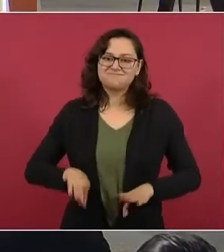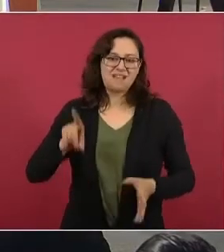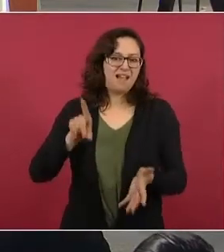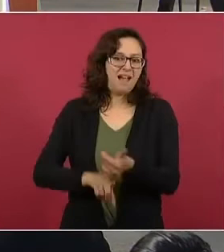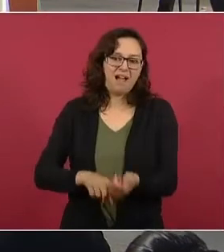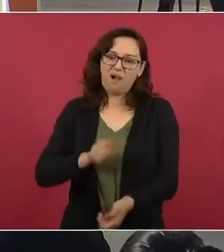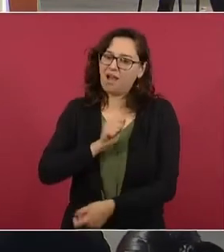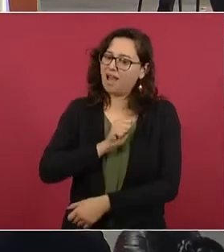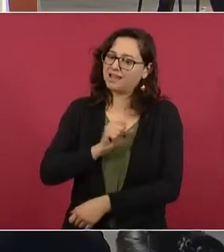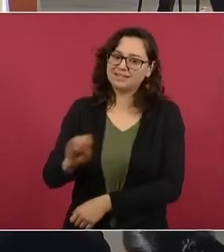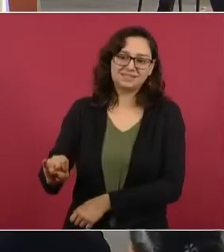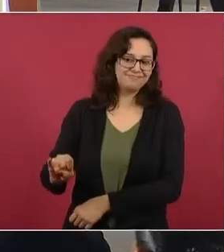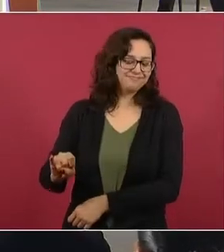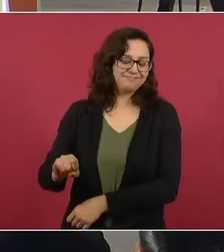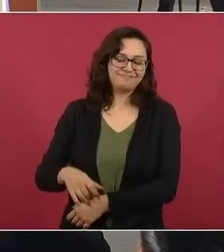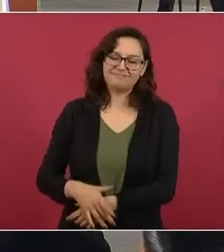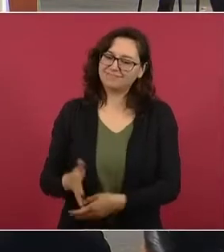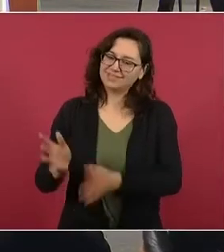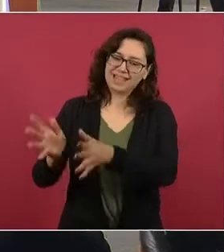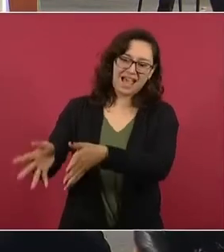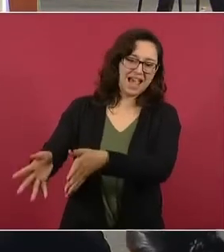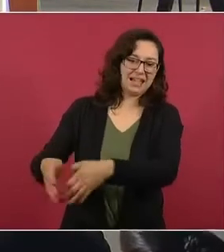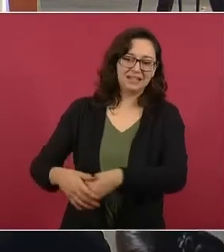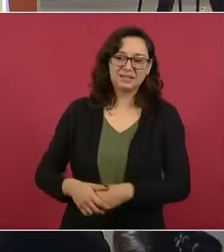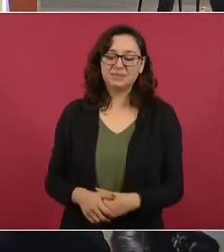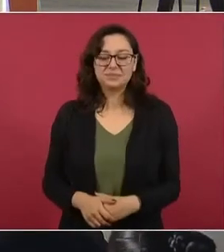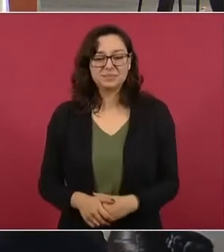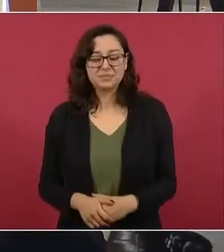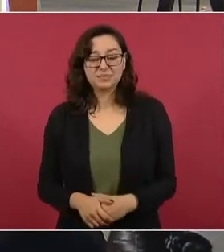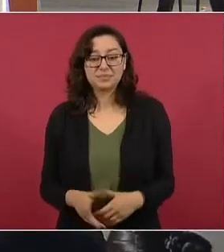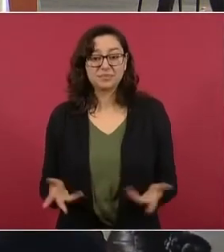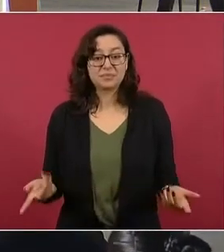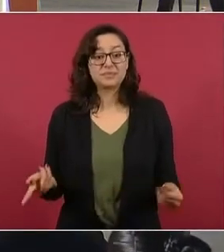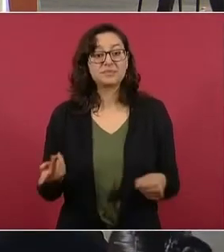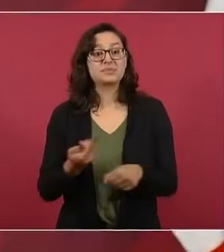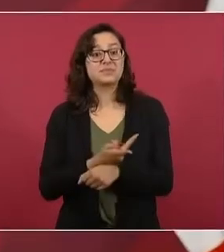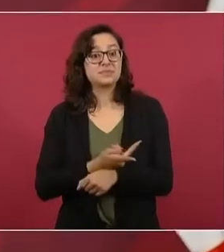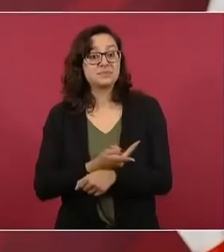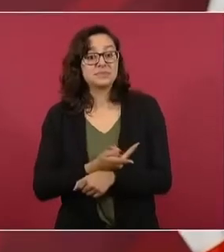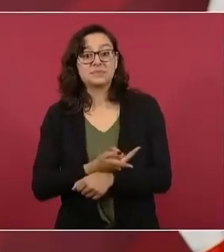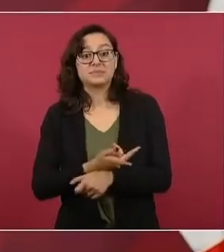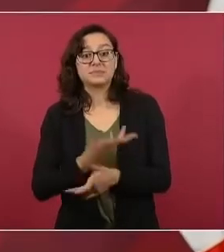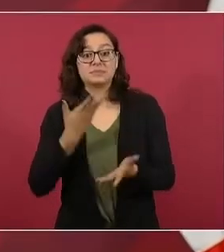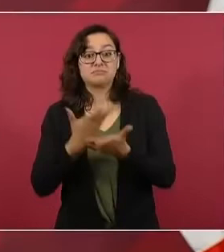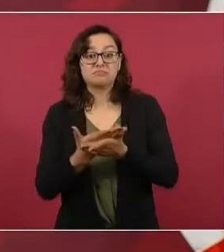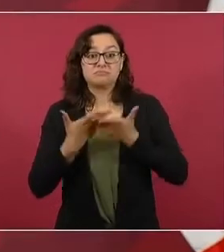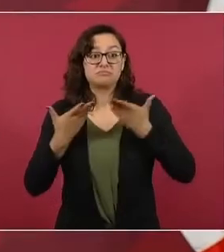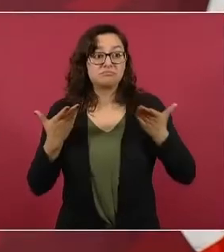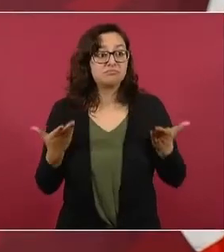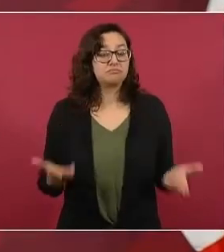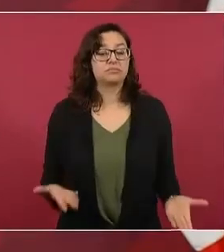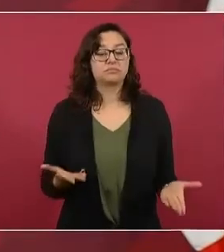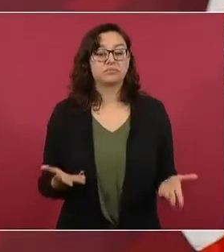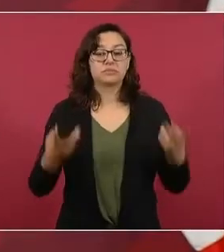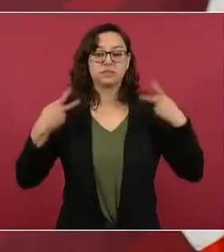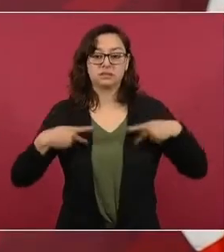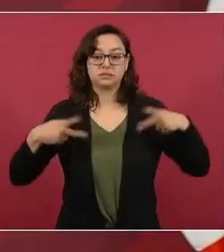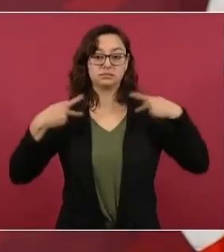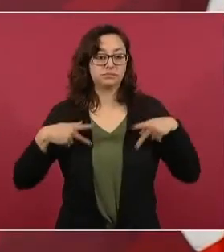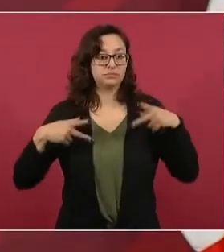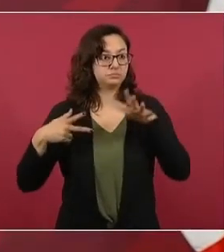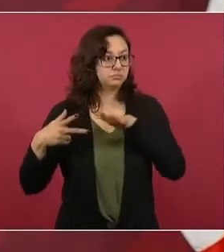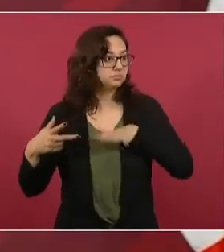Entonces, la gente, nuestro pueblo afortunadamente, nos da su